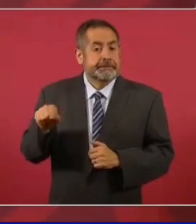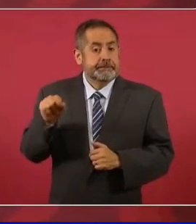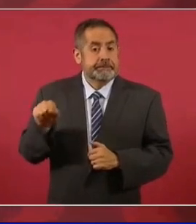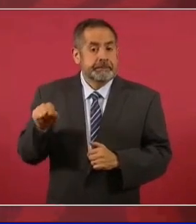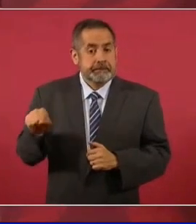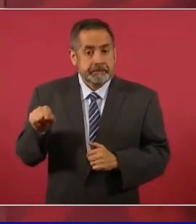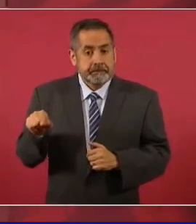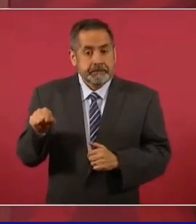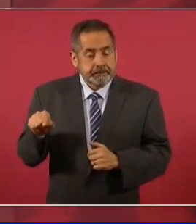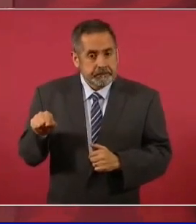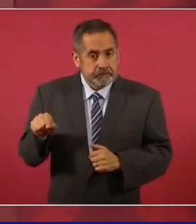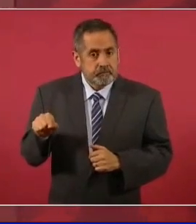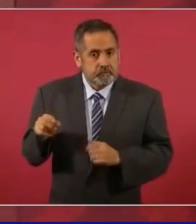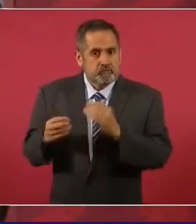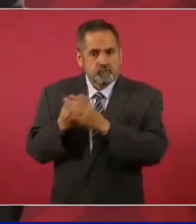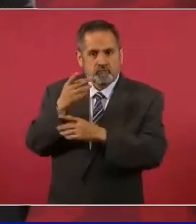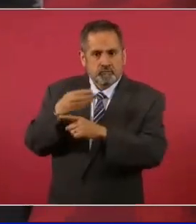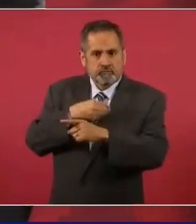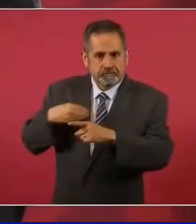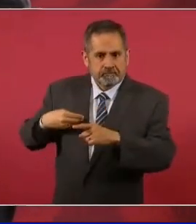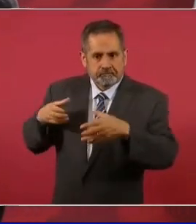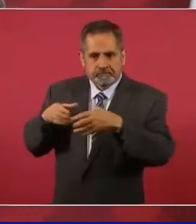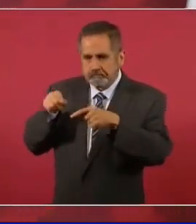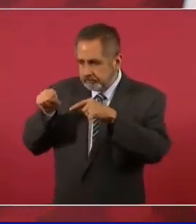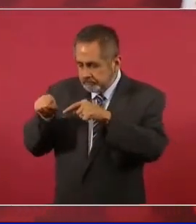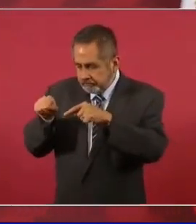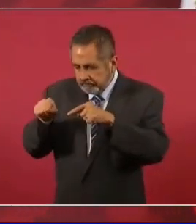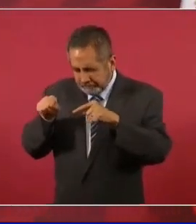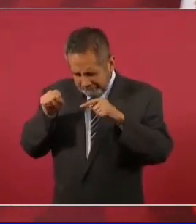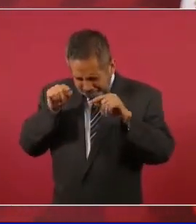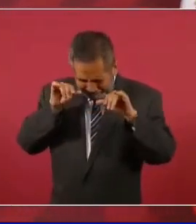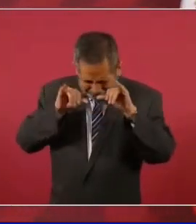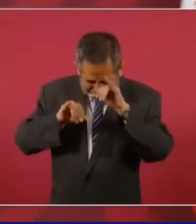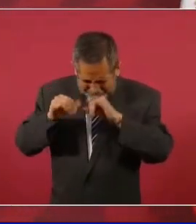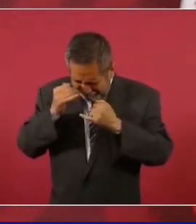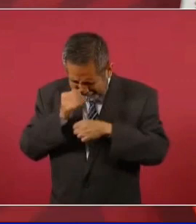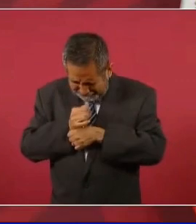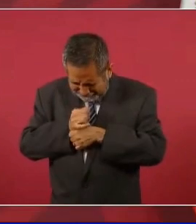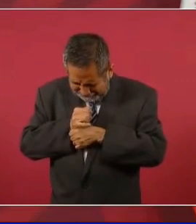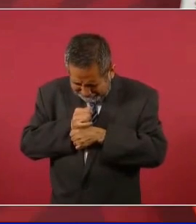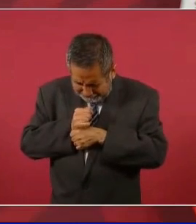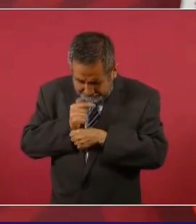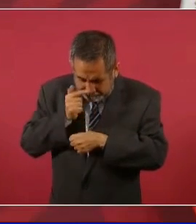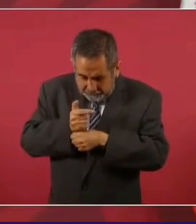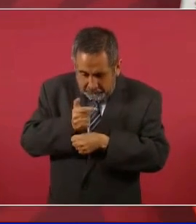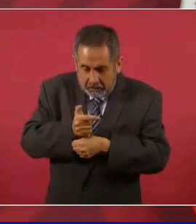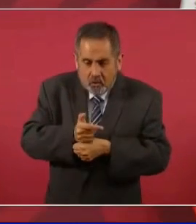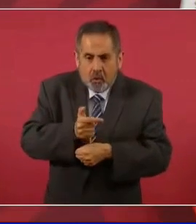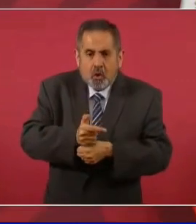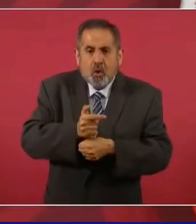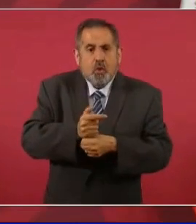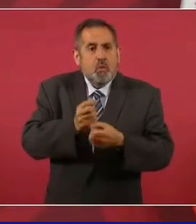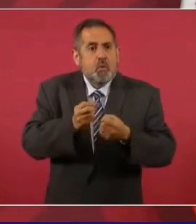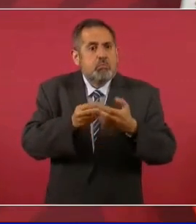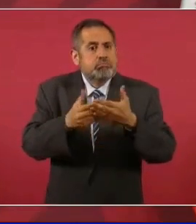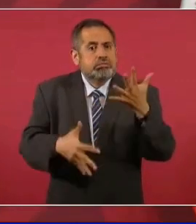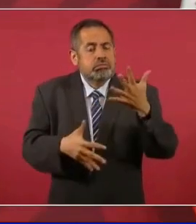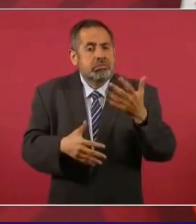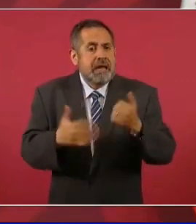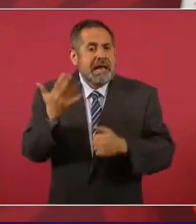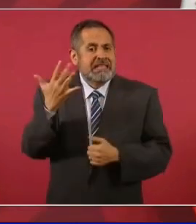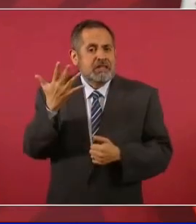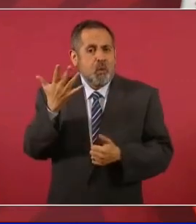de esta nueva cofepris encontró creo que se encuentra sustancias